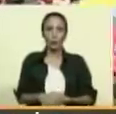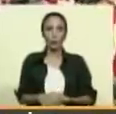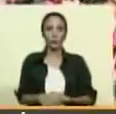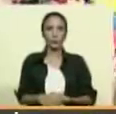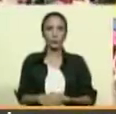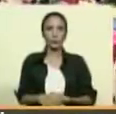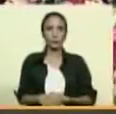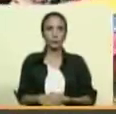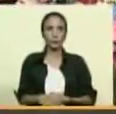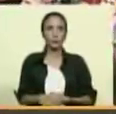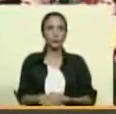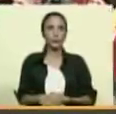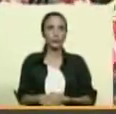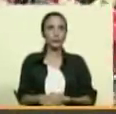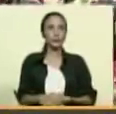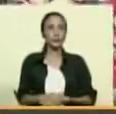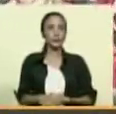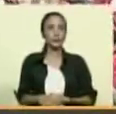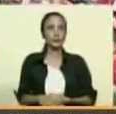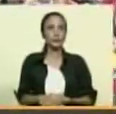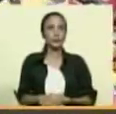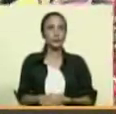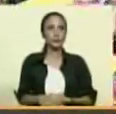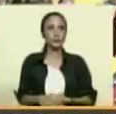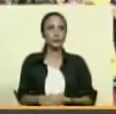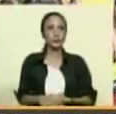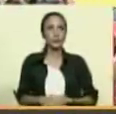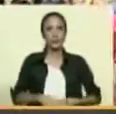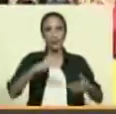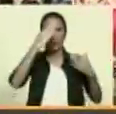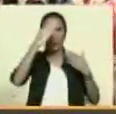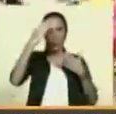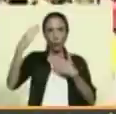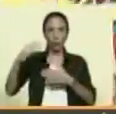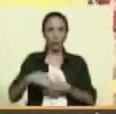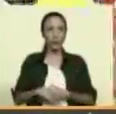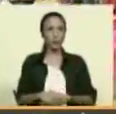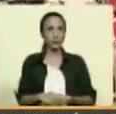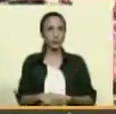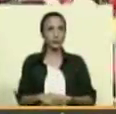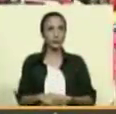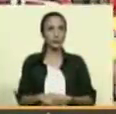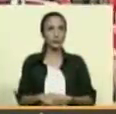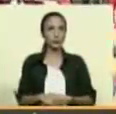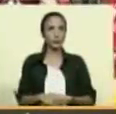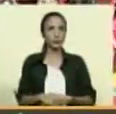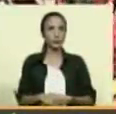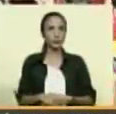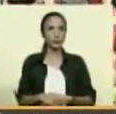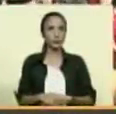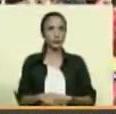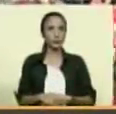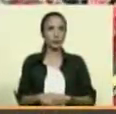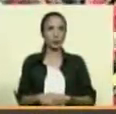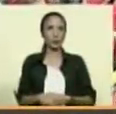Mi saludo a la UVC del Partido Socialista Unido de Venezuela.